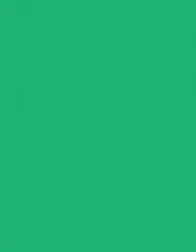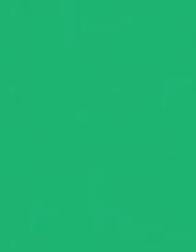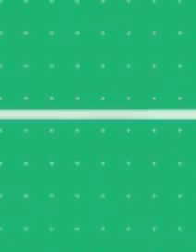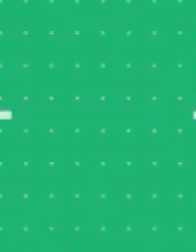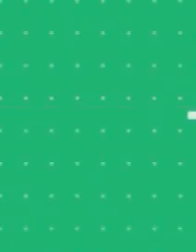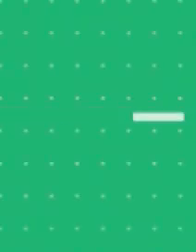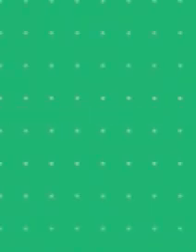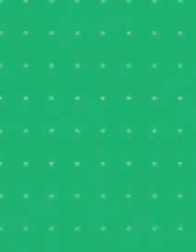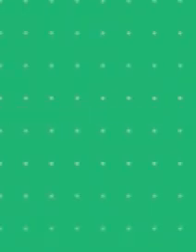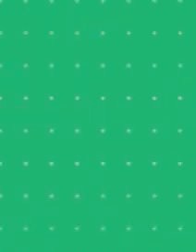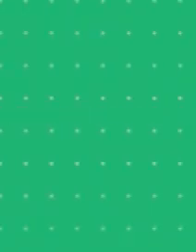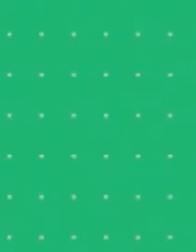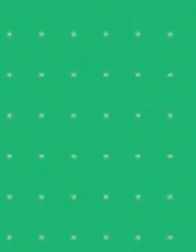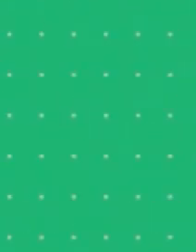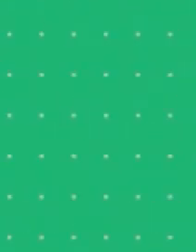¡Gracias!